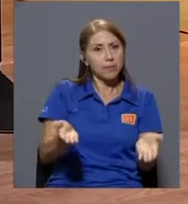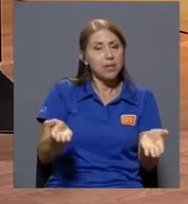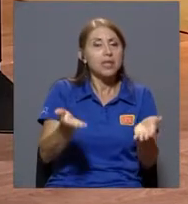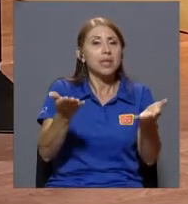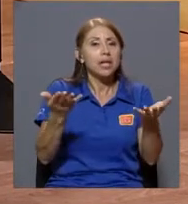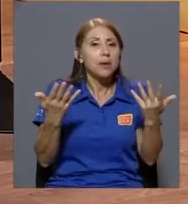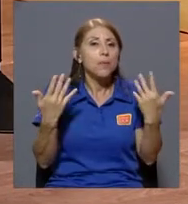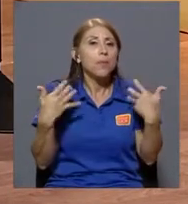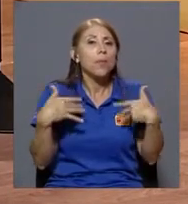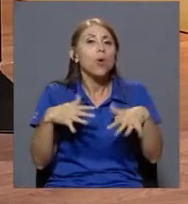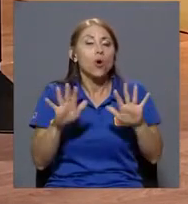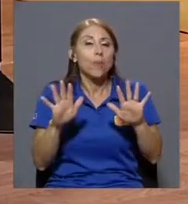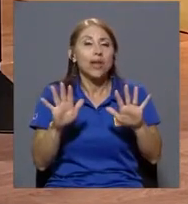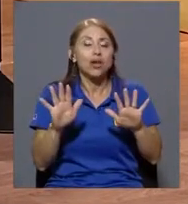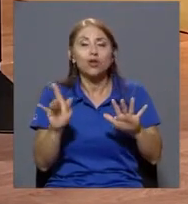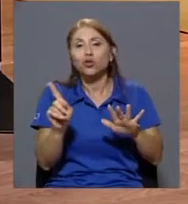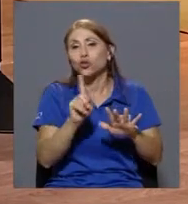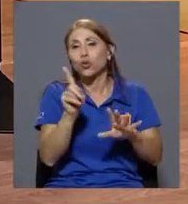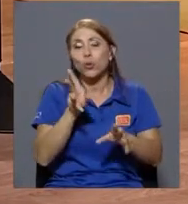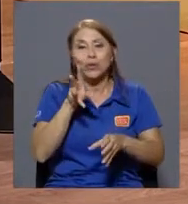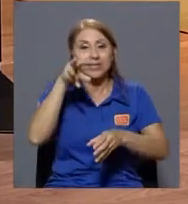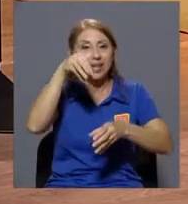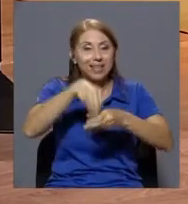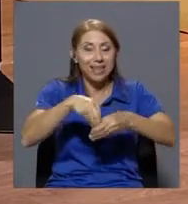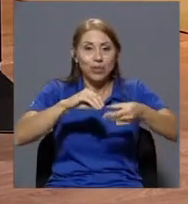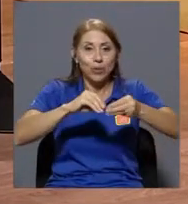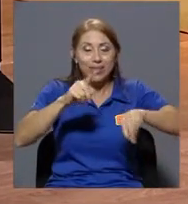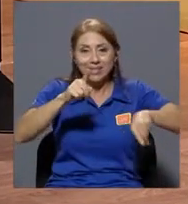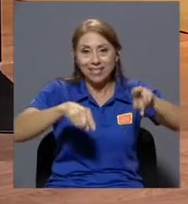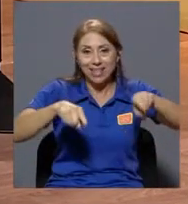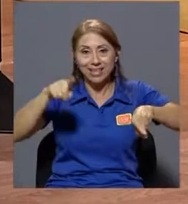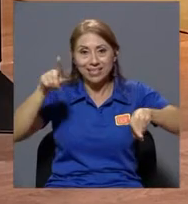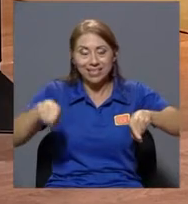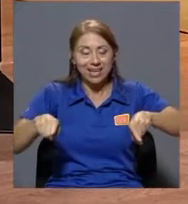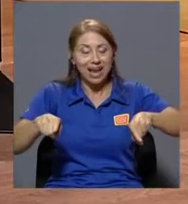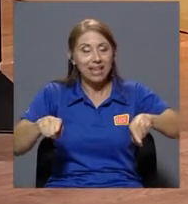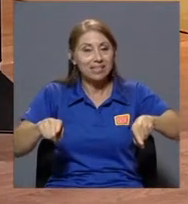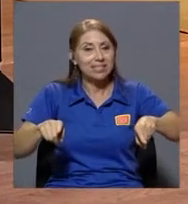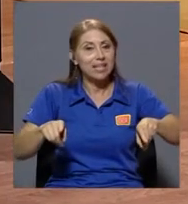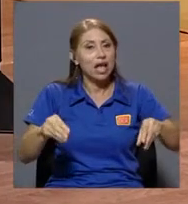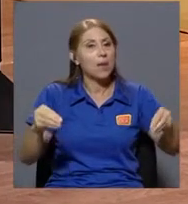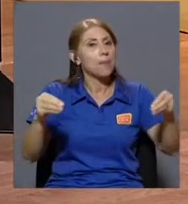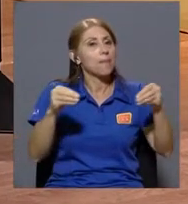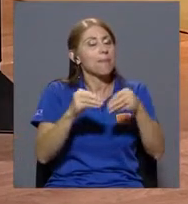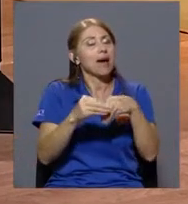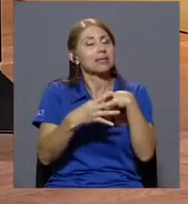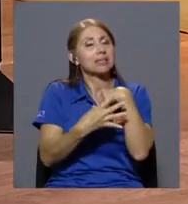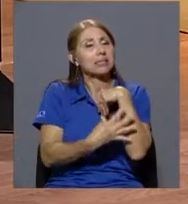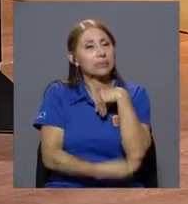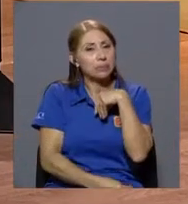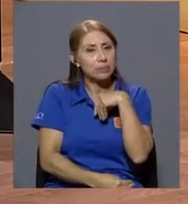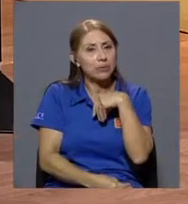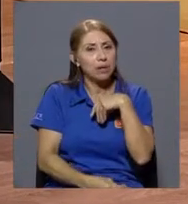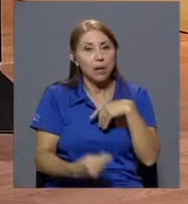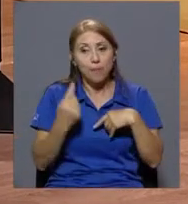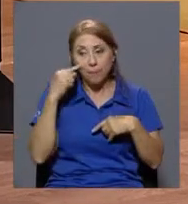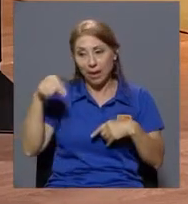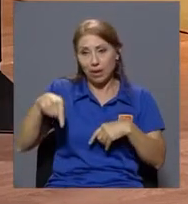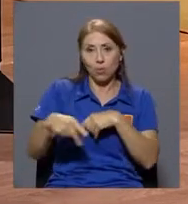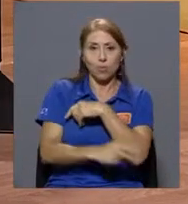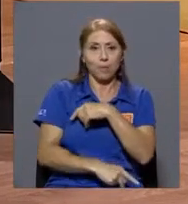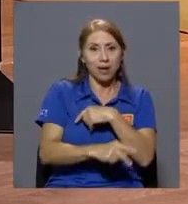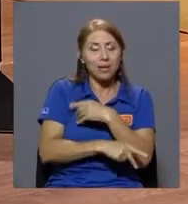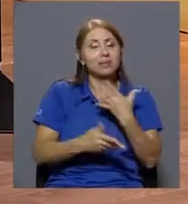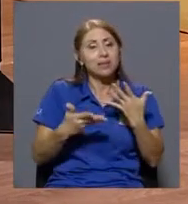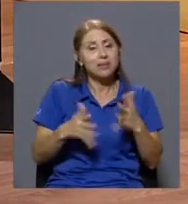por lo menos no ocupar estadísticas que resultarían mucho más groseras para un país que ha invertido lo que ha